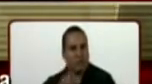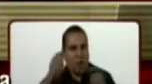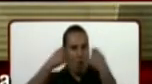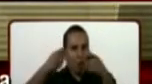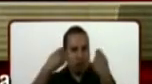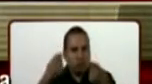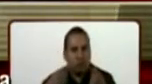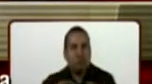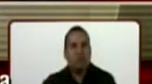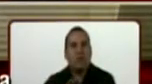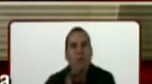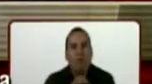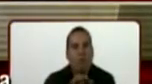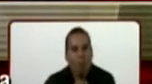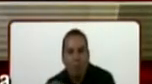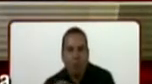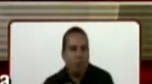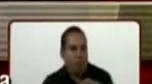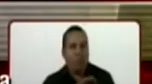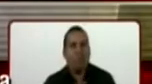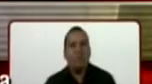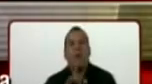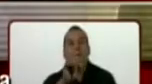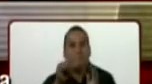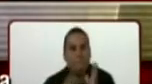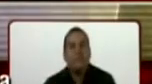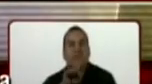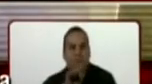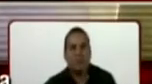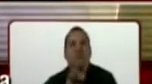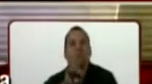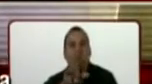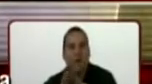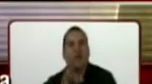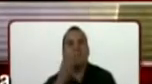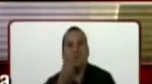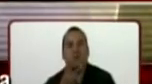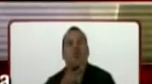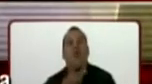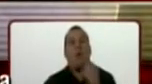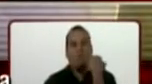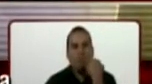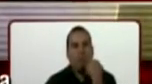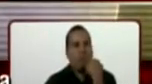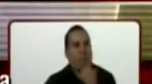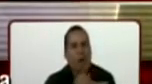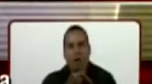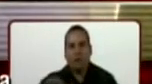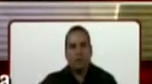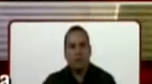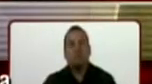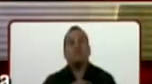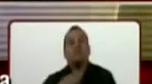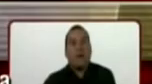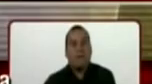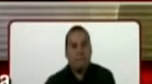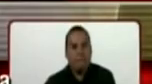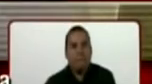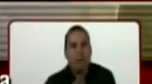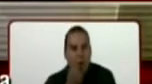municipales. Hermanas y hermanos de los 1.132 comandos de campañas parroquiales. Y hermanos y hermanas de